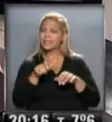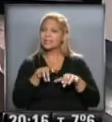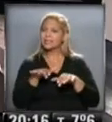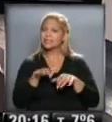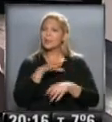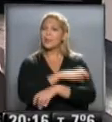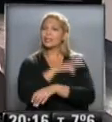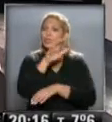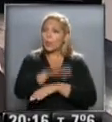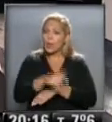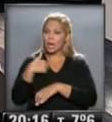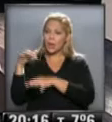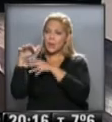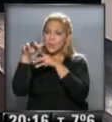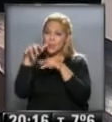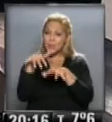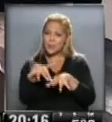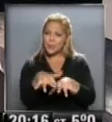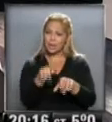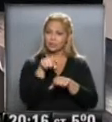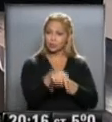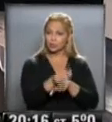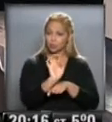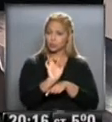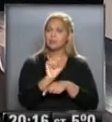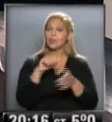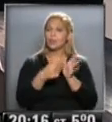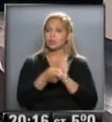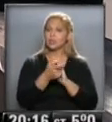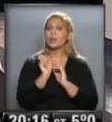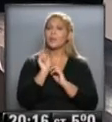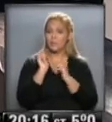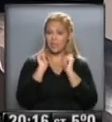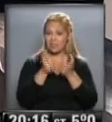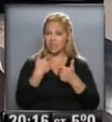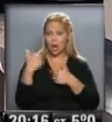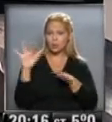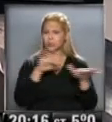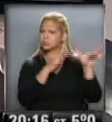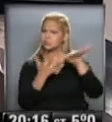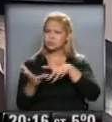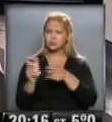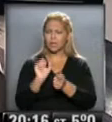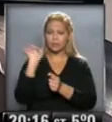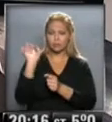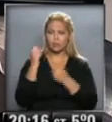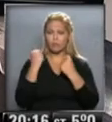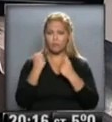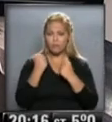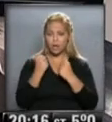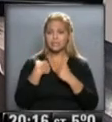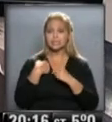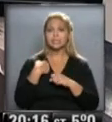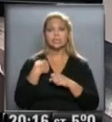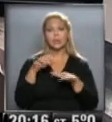presión que se está desplazando desde Río Negro hacia el sur de la provincia de Buenos Aires va a generar todavía vientos muy fuertes del sudoeste con intensidades que